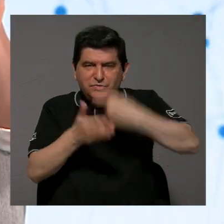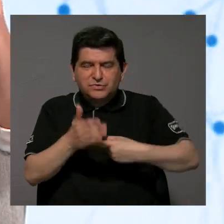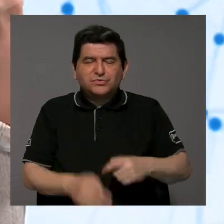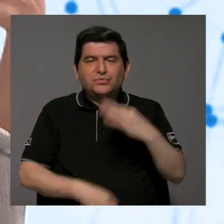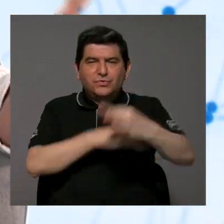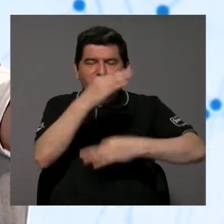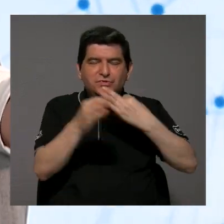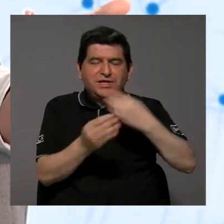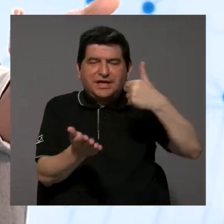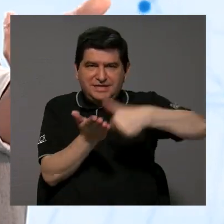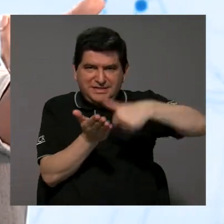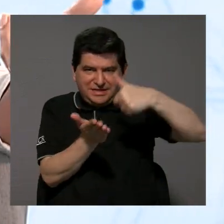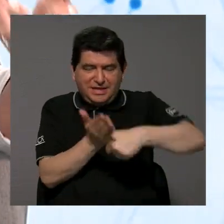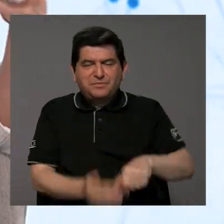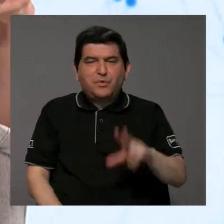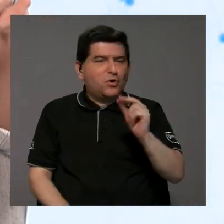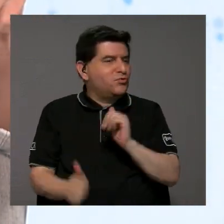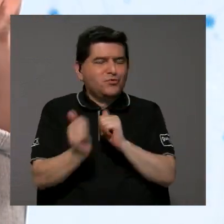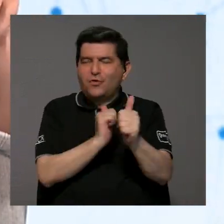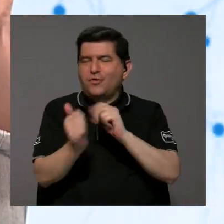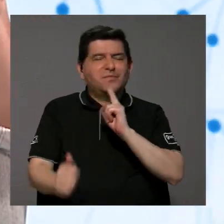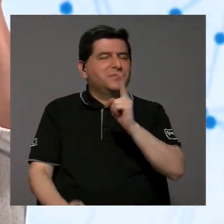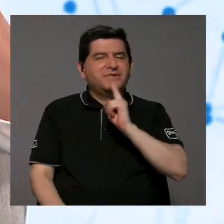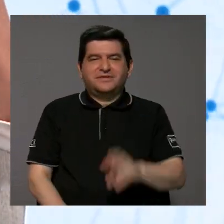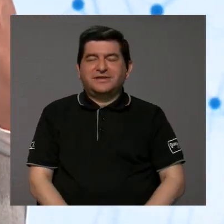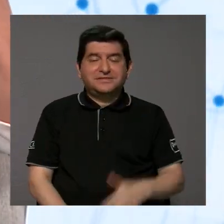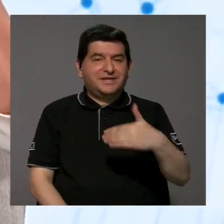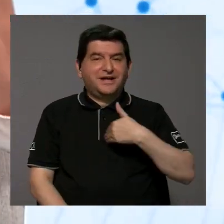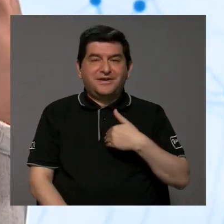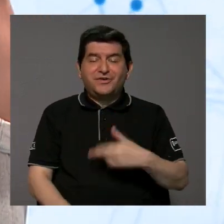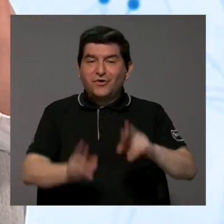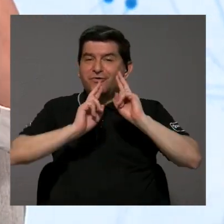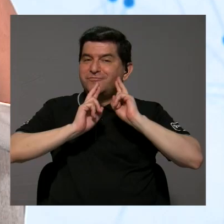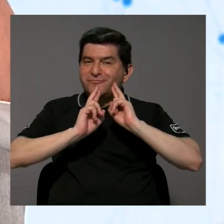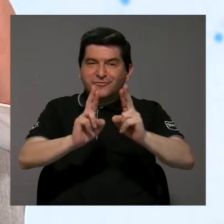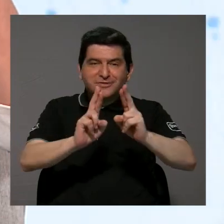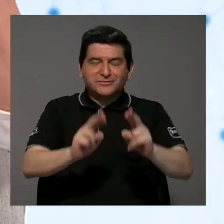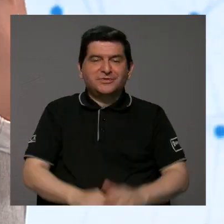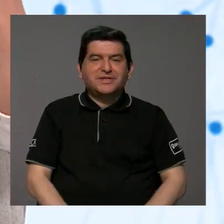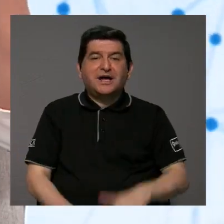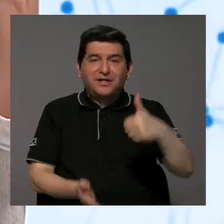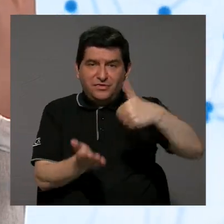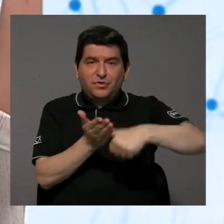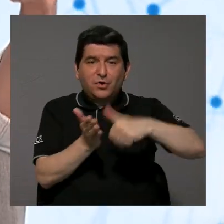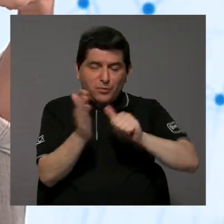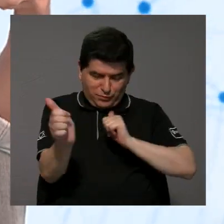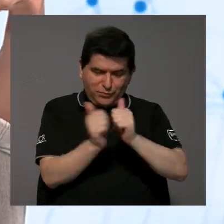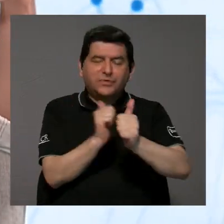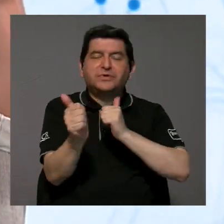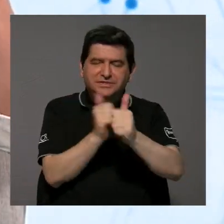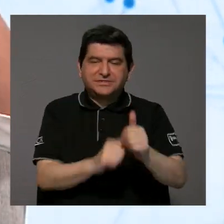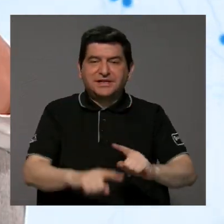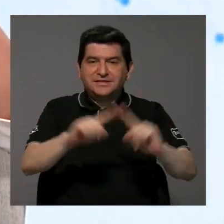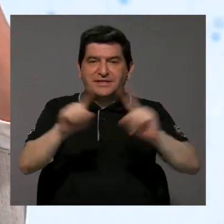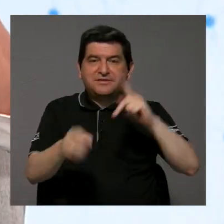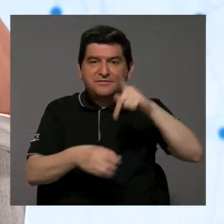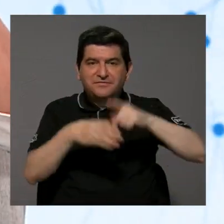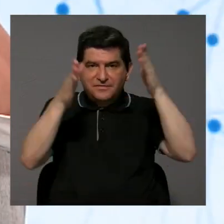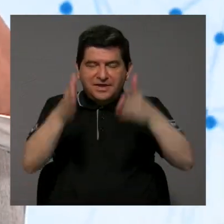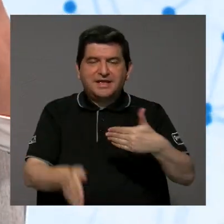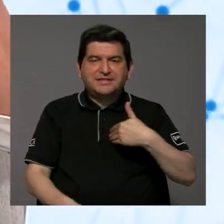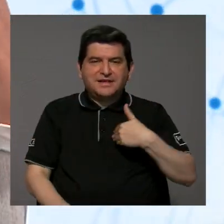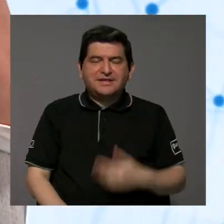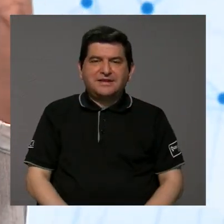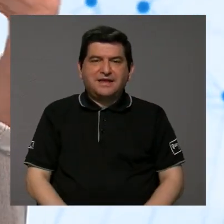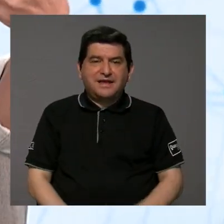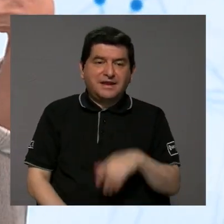celebran elecciones pero no son competitivas y por lo tanto no tienen el rendimiento que tienen las elecciones competitivas, donde los distintos actores